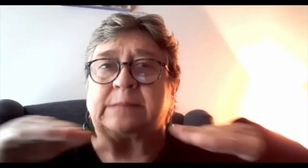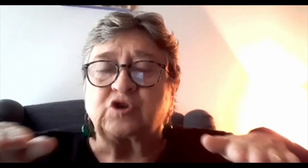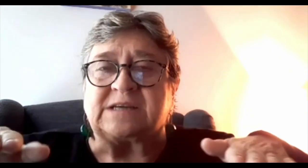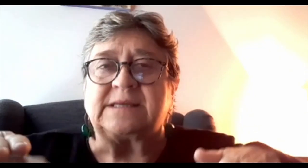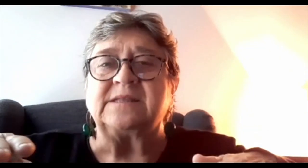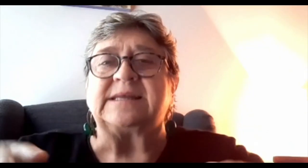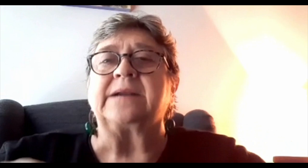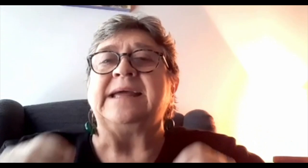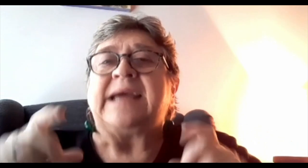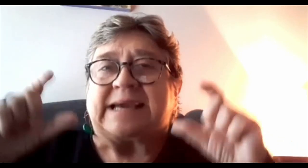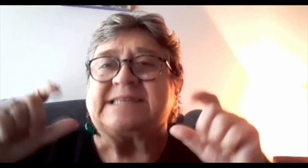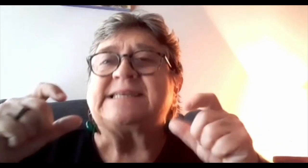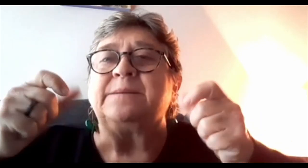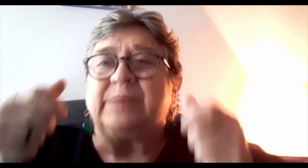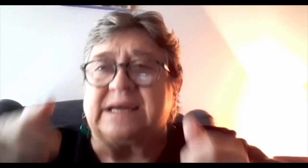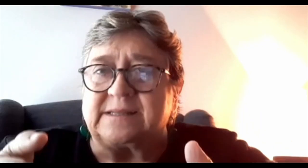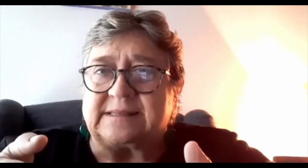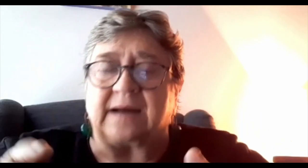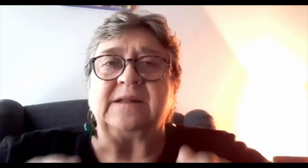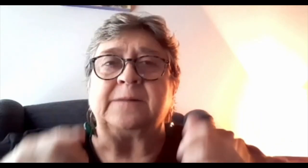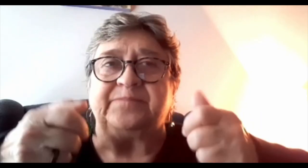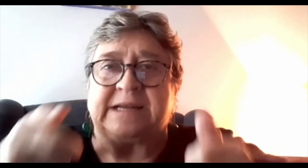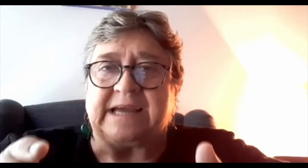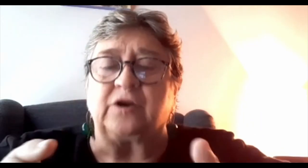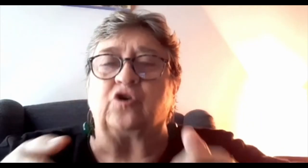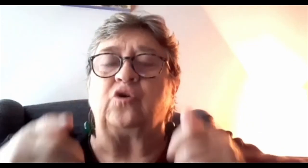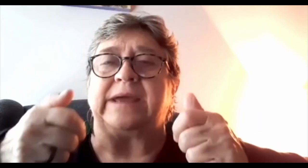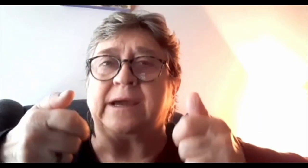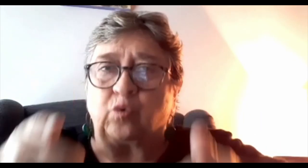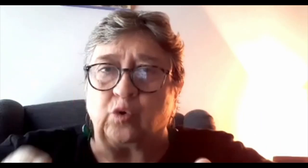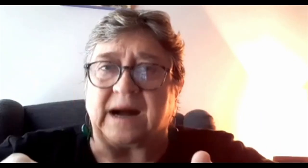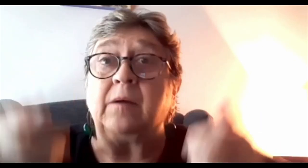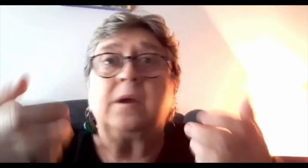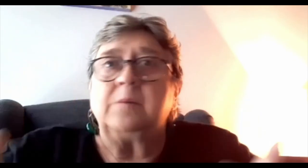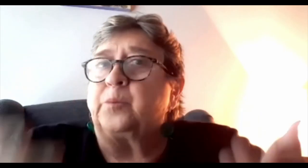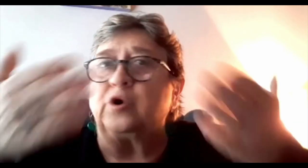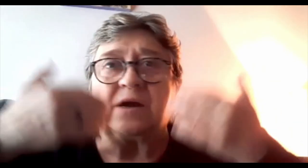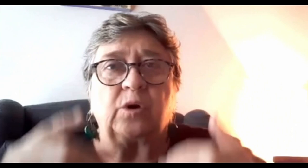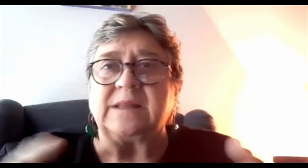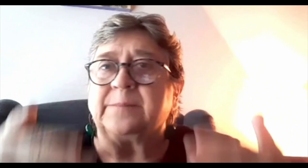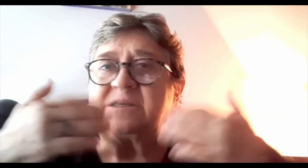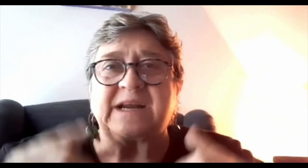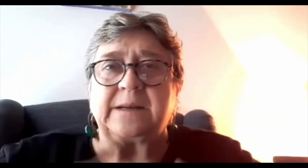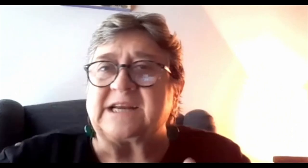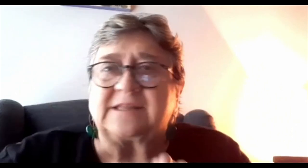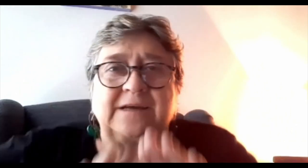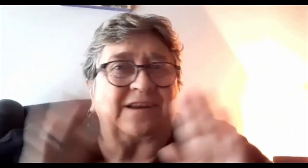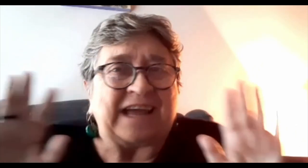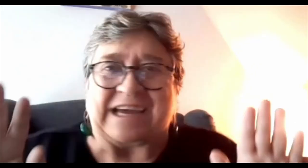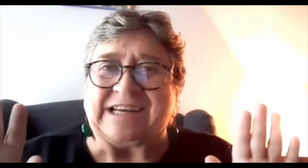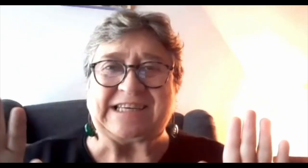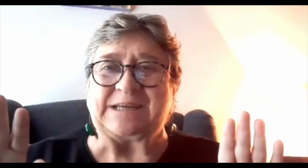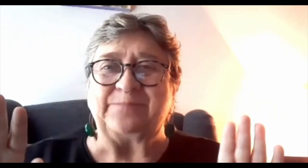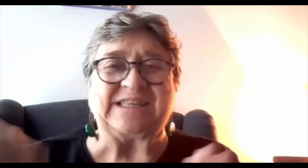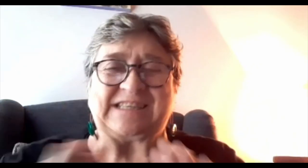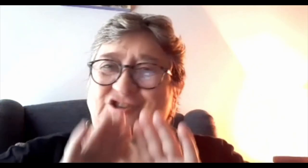que tenemos que intentar que se invierta dinero en Cuba, porque luego además va a revertir